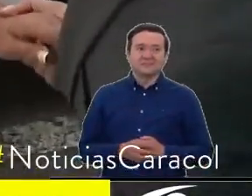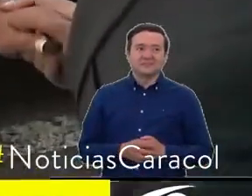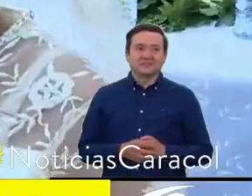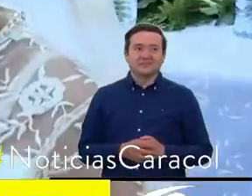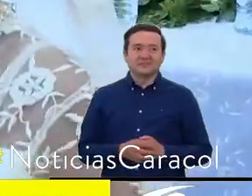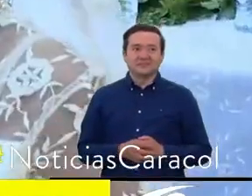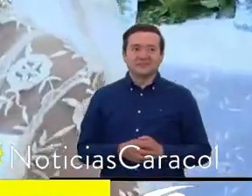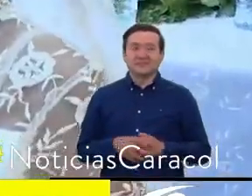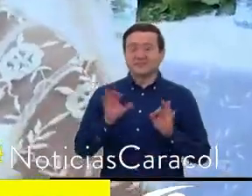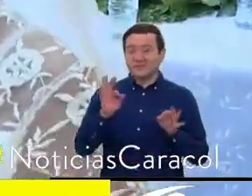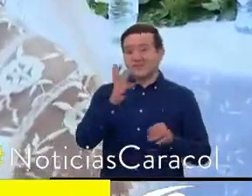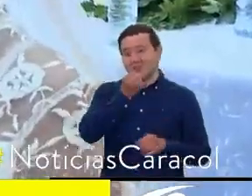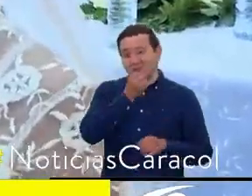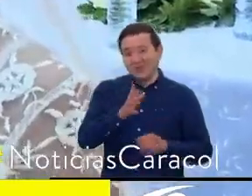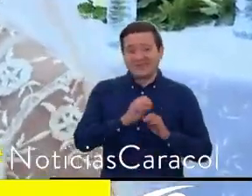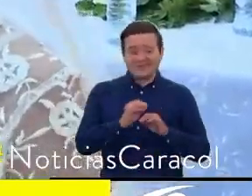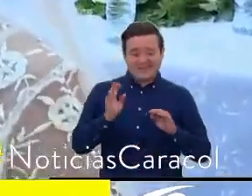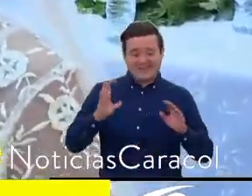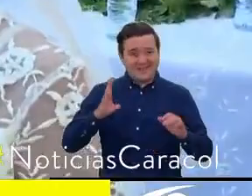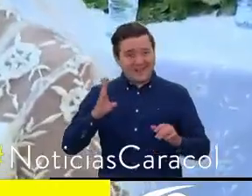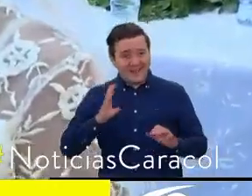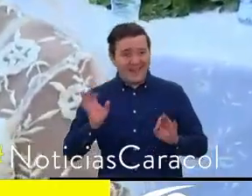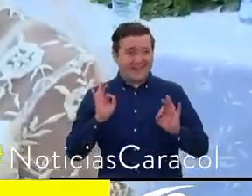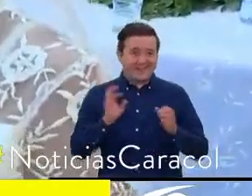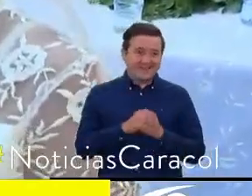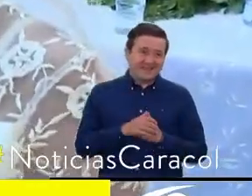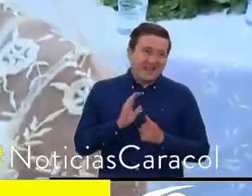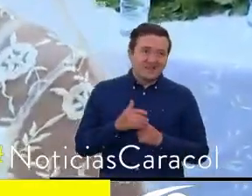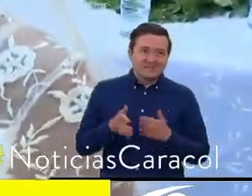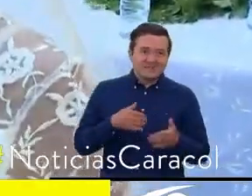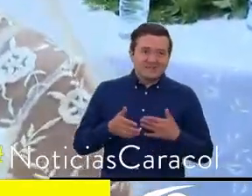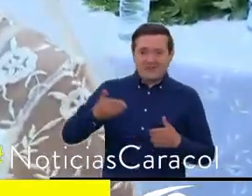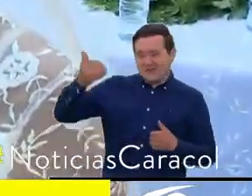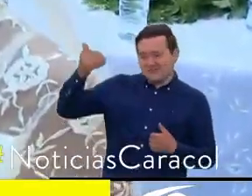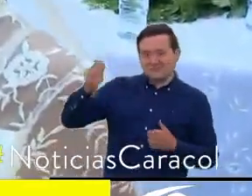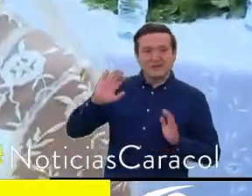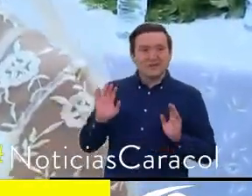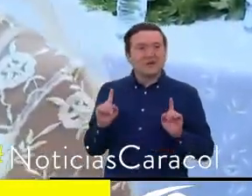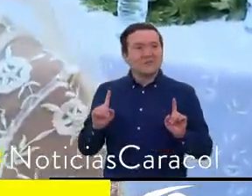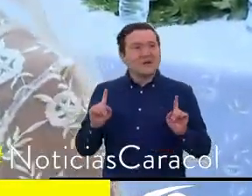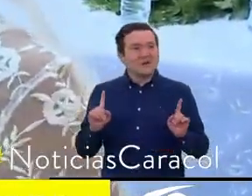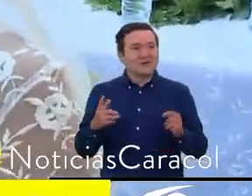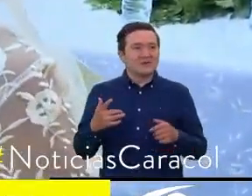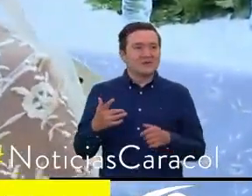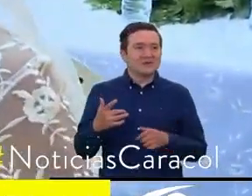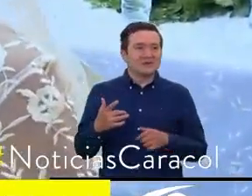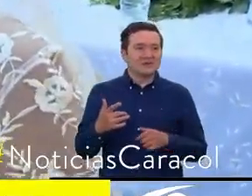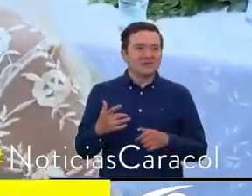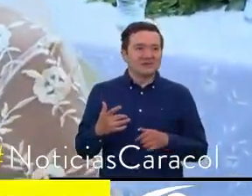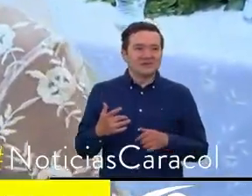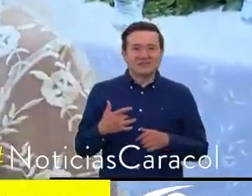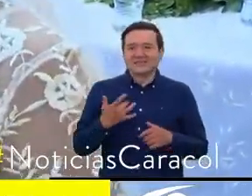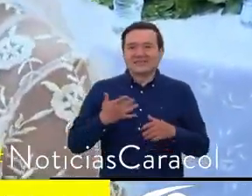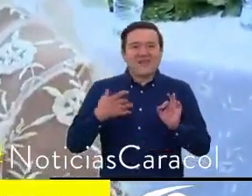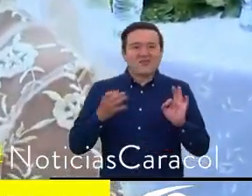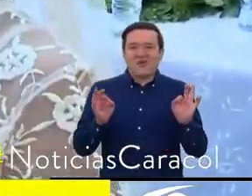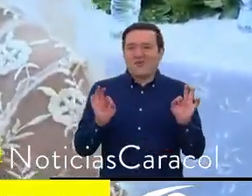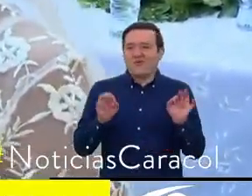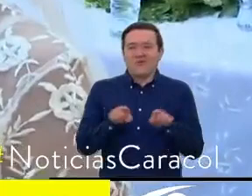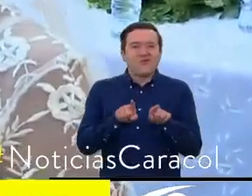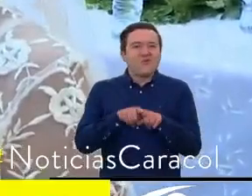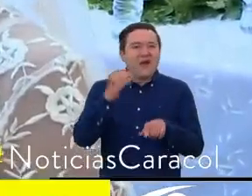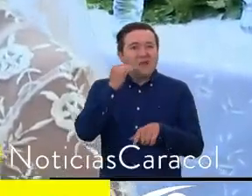elegante. Acá no soy un poco bajita, pero me siento la mujer más elegante, la